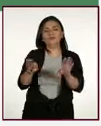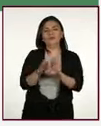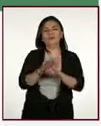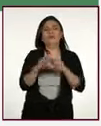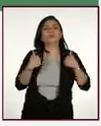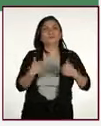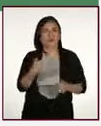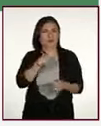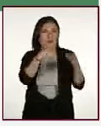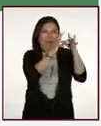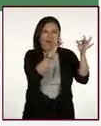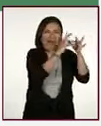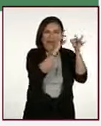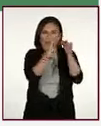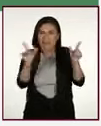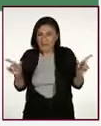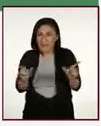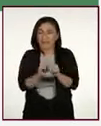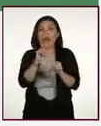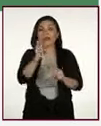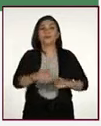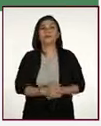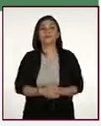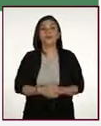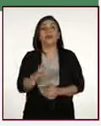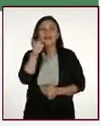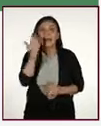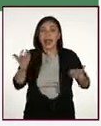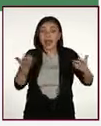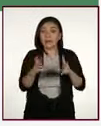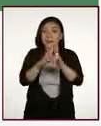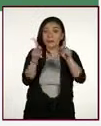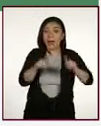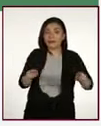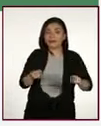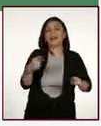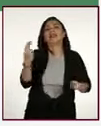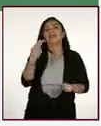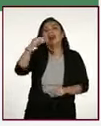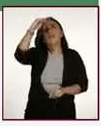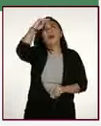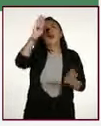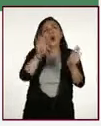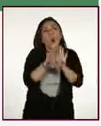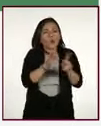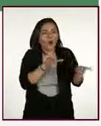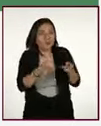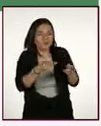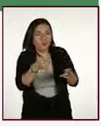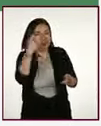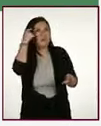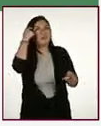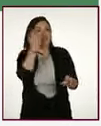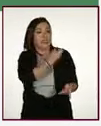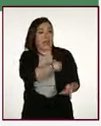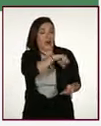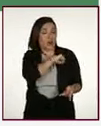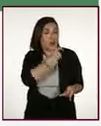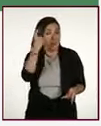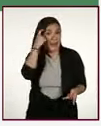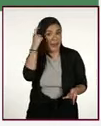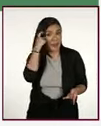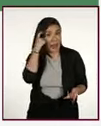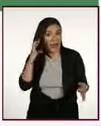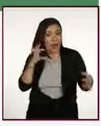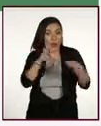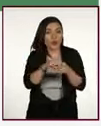refrasear todo lo que he dicho, es que para construir la paz es necesario desarrollar estrategias que vinculen la salud mental y que permitan a la sociedad reconocer